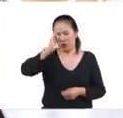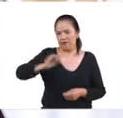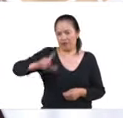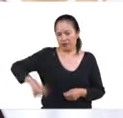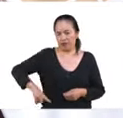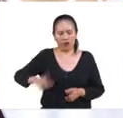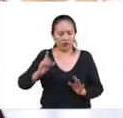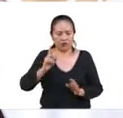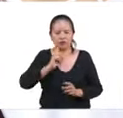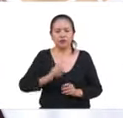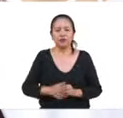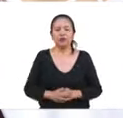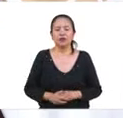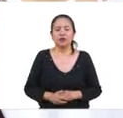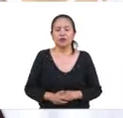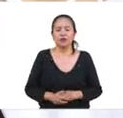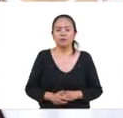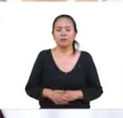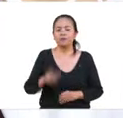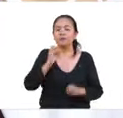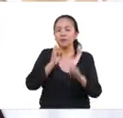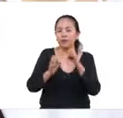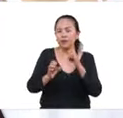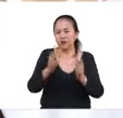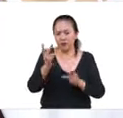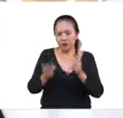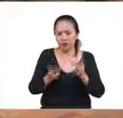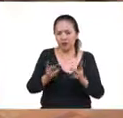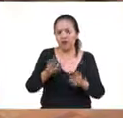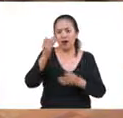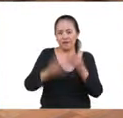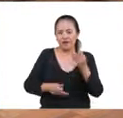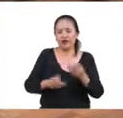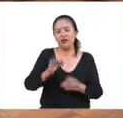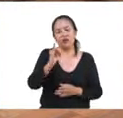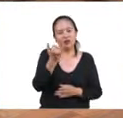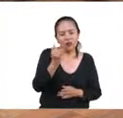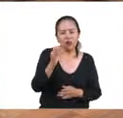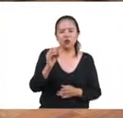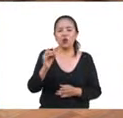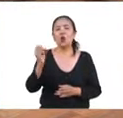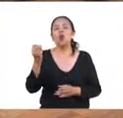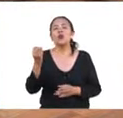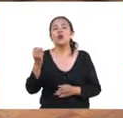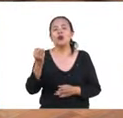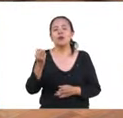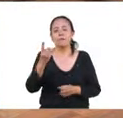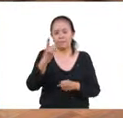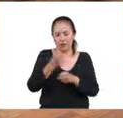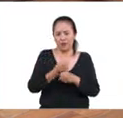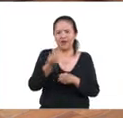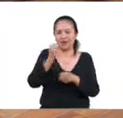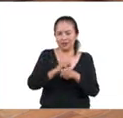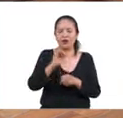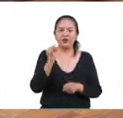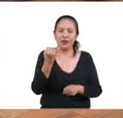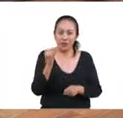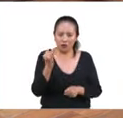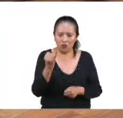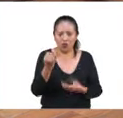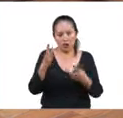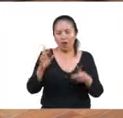esta misma entrevista ya menciona que será a finales de junio, principios de la primera semana de julio, la